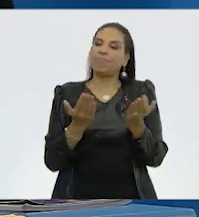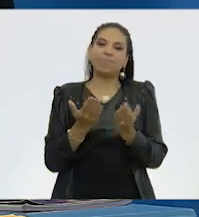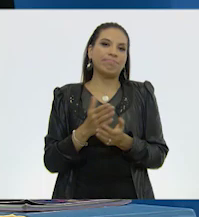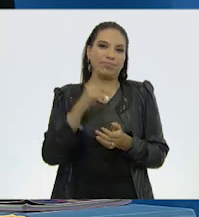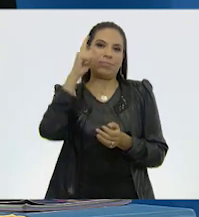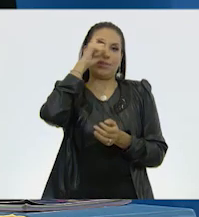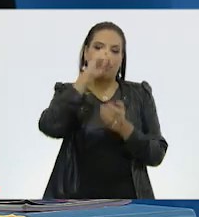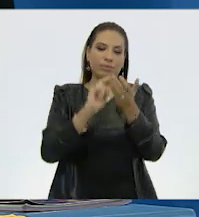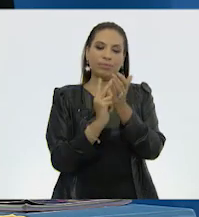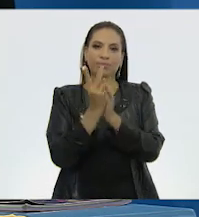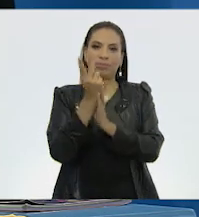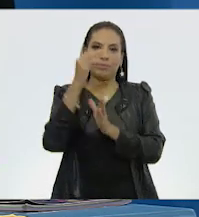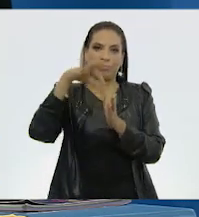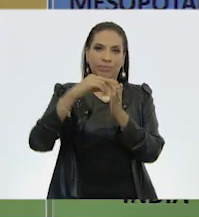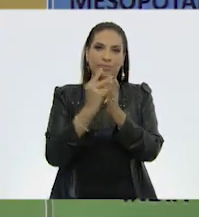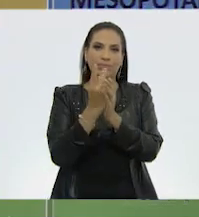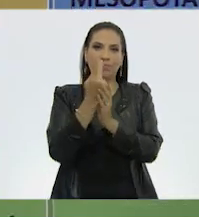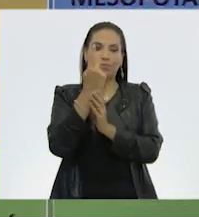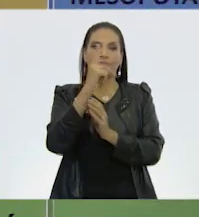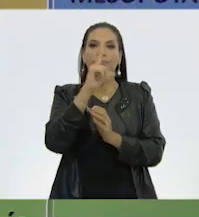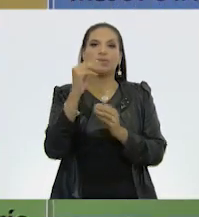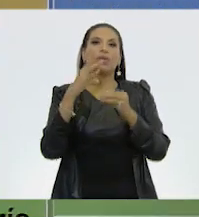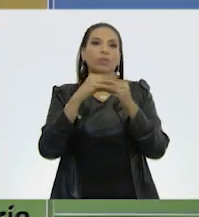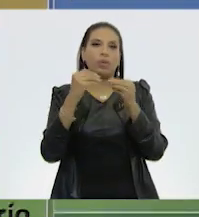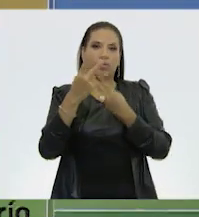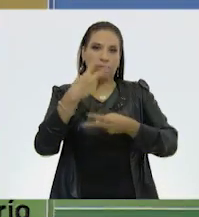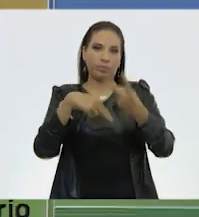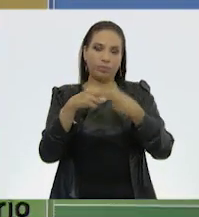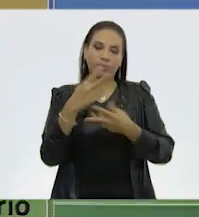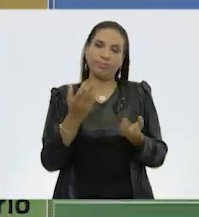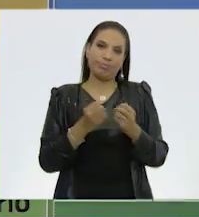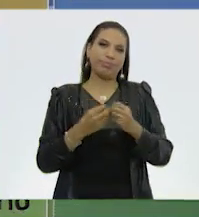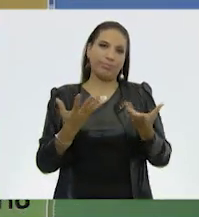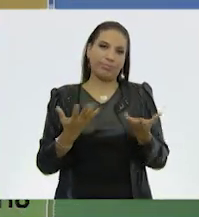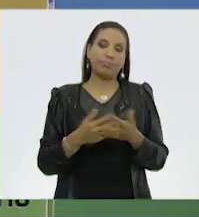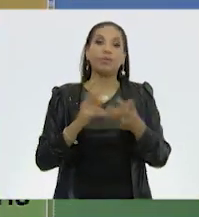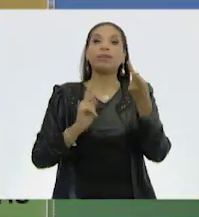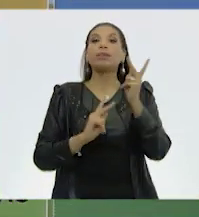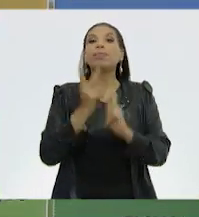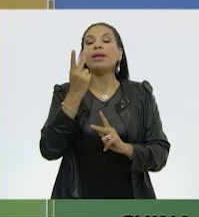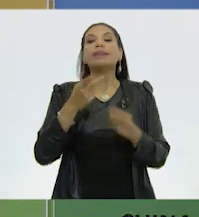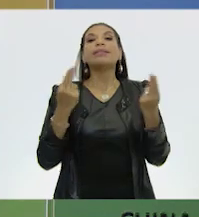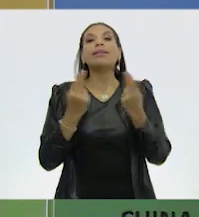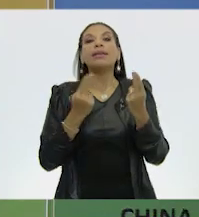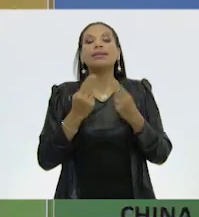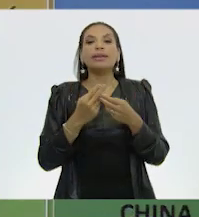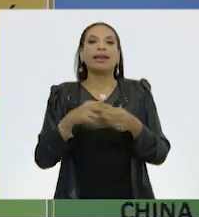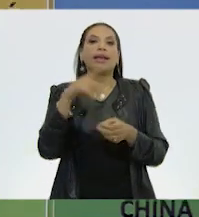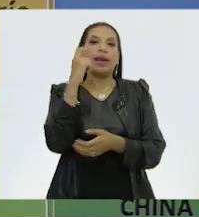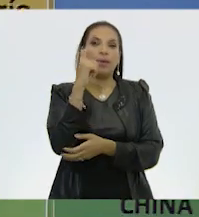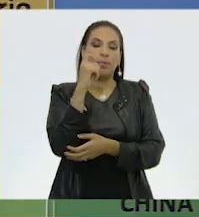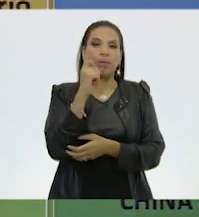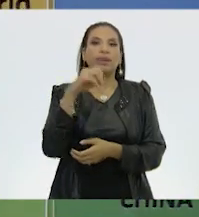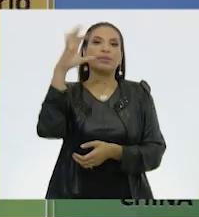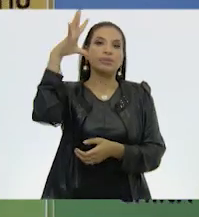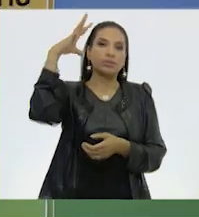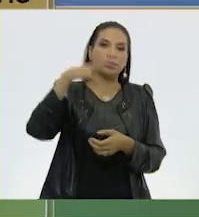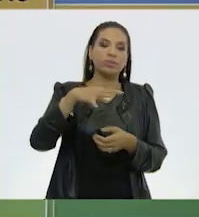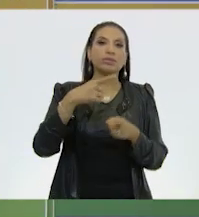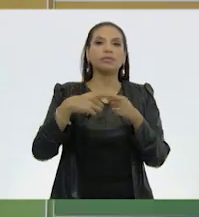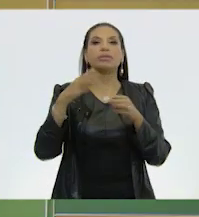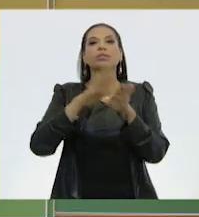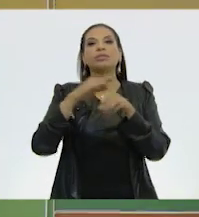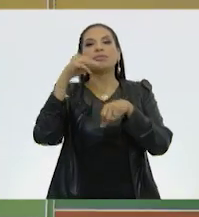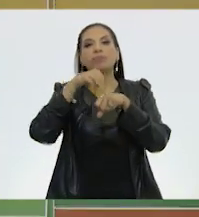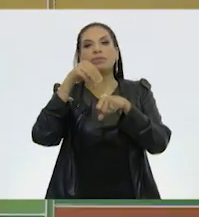más difícil que germine, florezca y dé frutos. Claro, las plantas necesitan de agua, sol y minerales